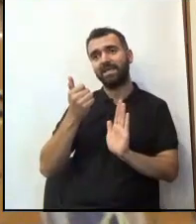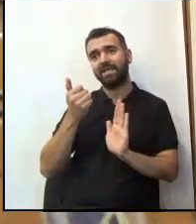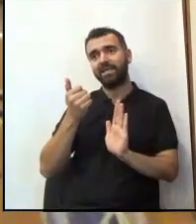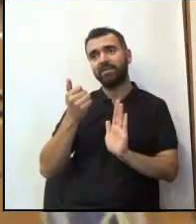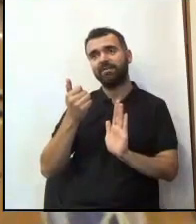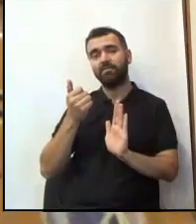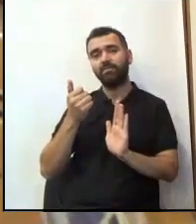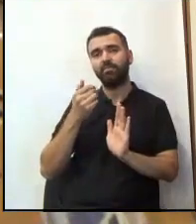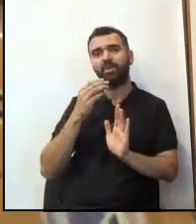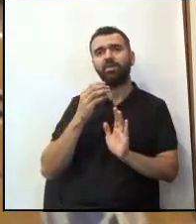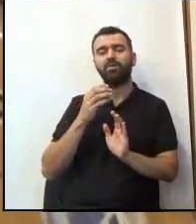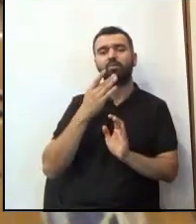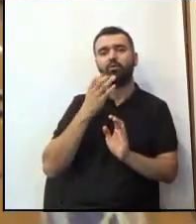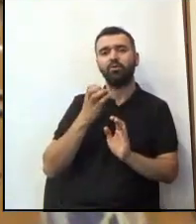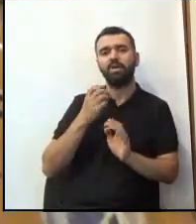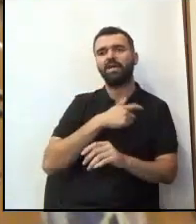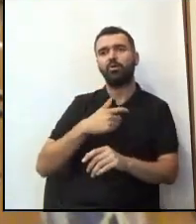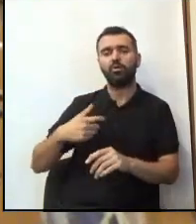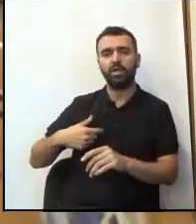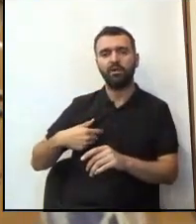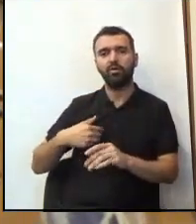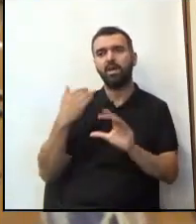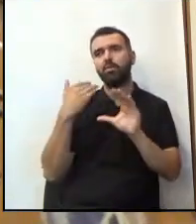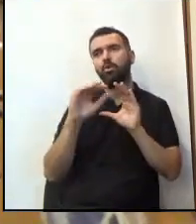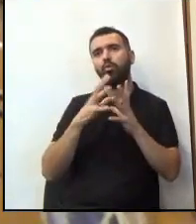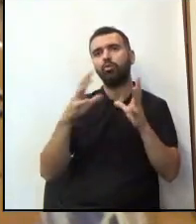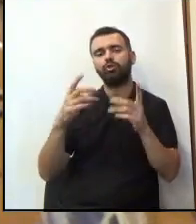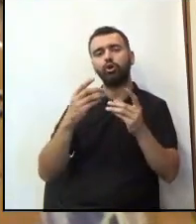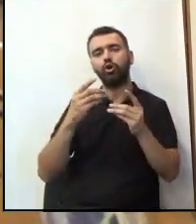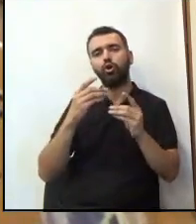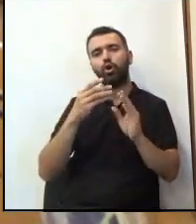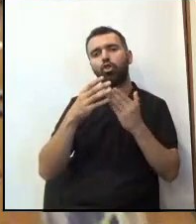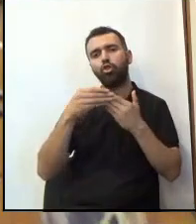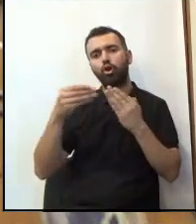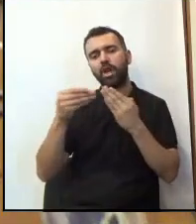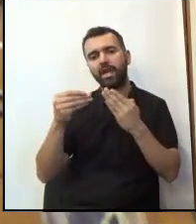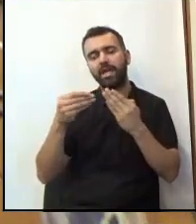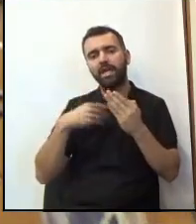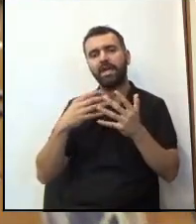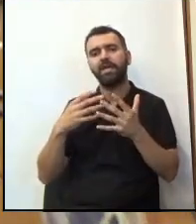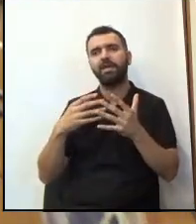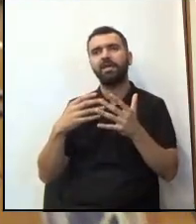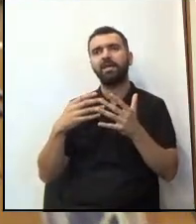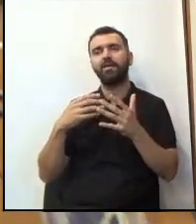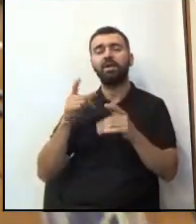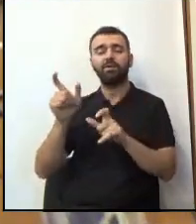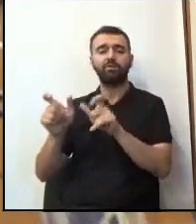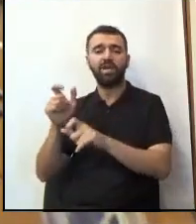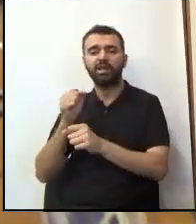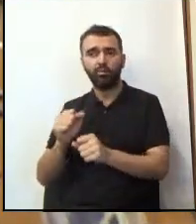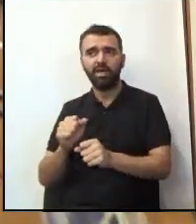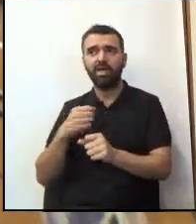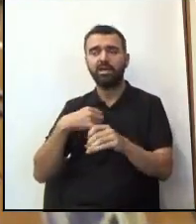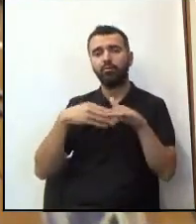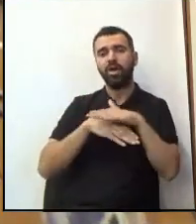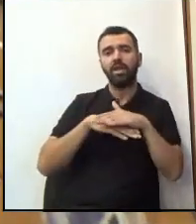gobierno mandó muchos dólares obviamente para bajarlo y eso no funciona a largo plazo. Entonces el que pueda, le recomiendo guardar dólares, y segundo, empieza a ahorrar ojalá